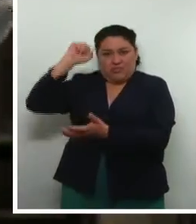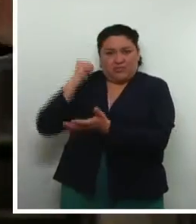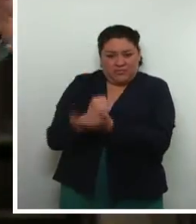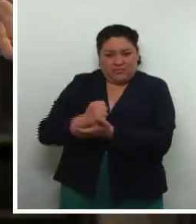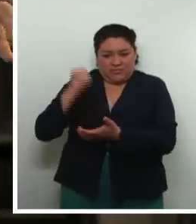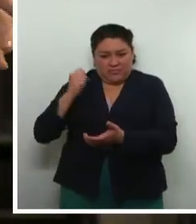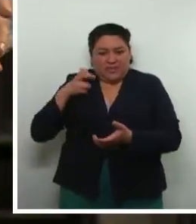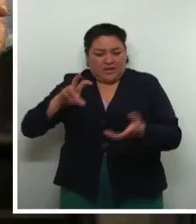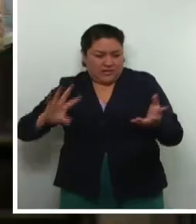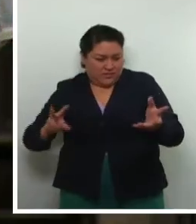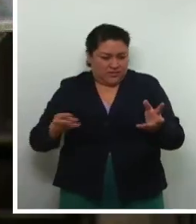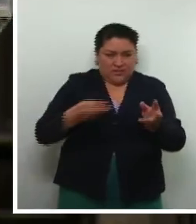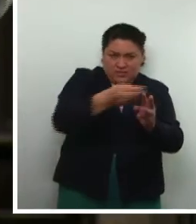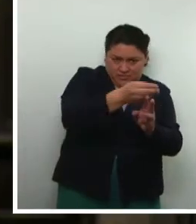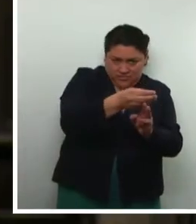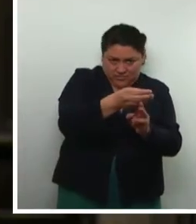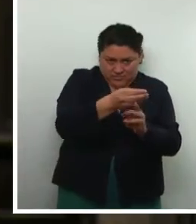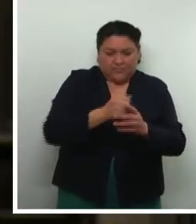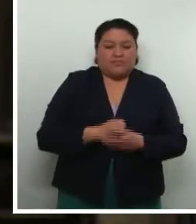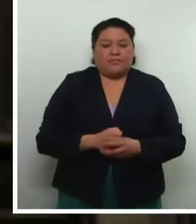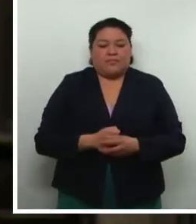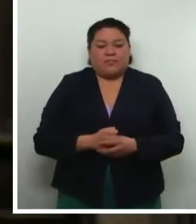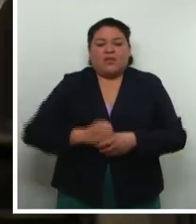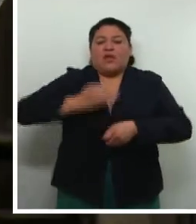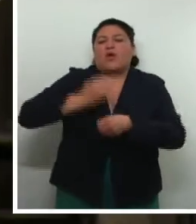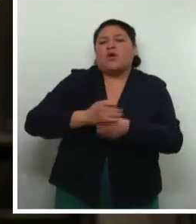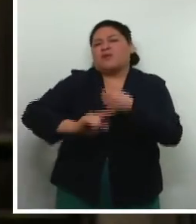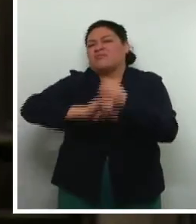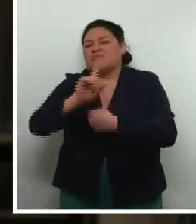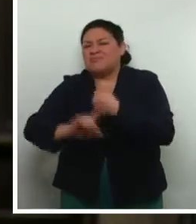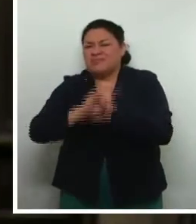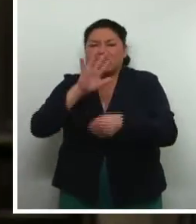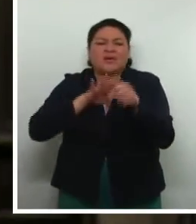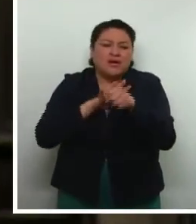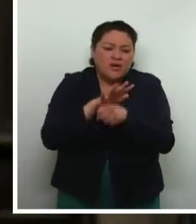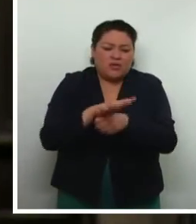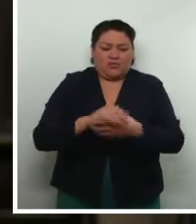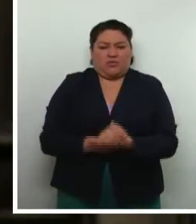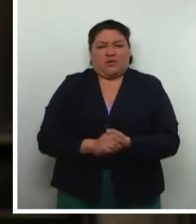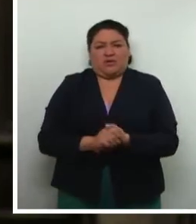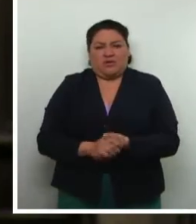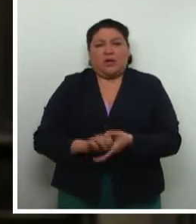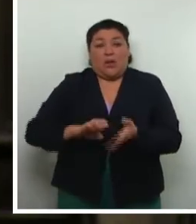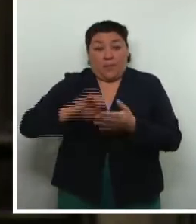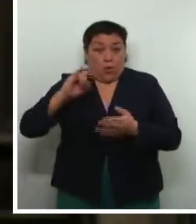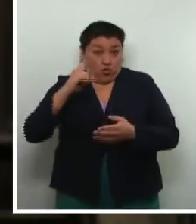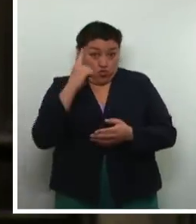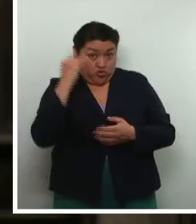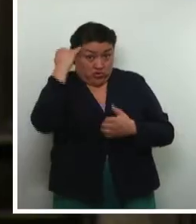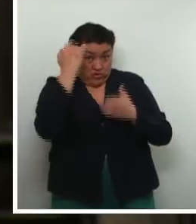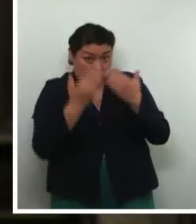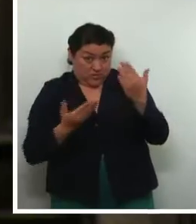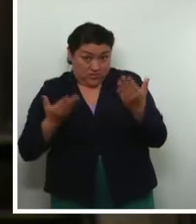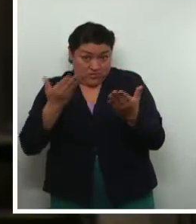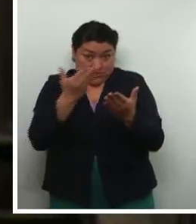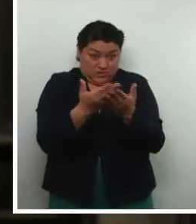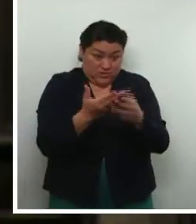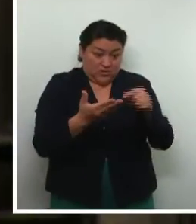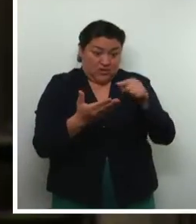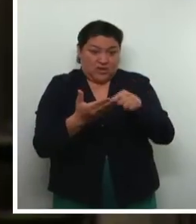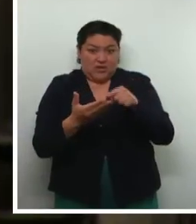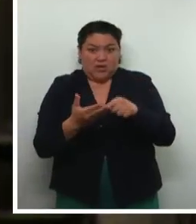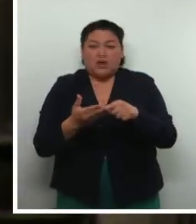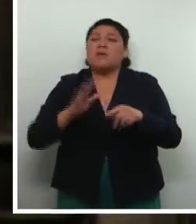ese dictamen. ¿Cuál es el problema? Que cuando una reserva no se admite